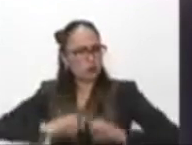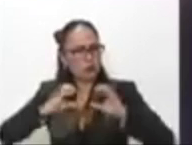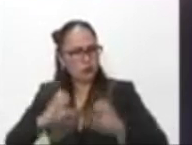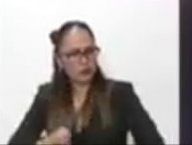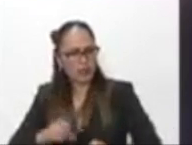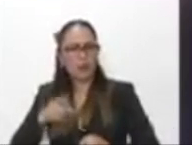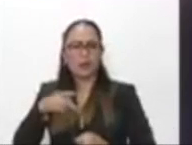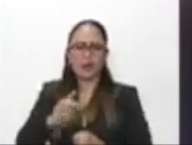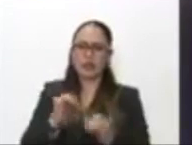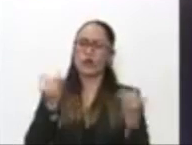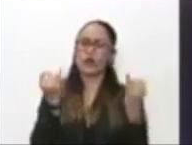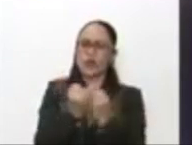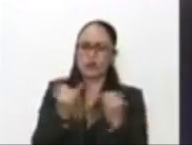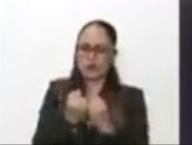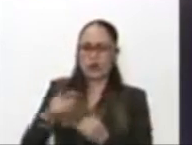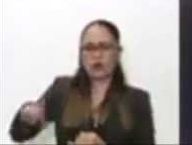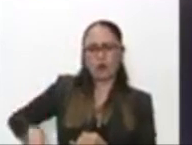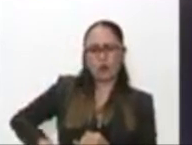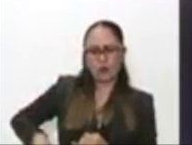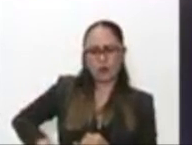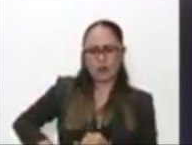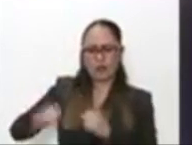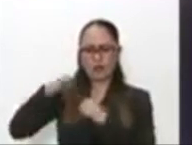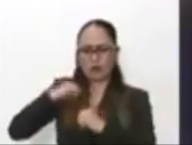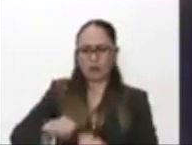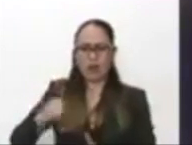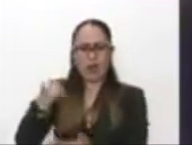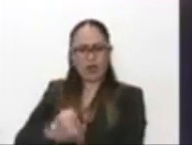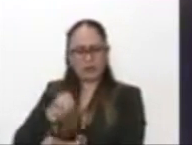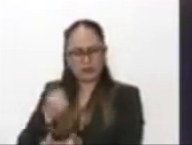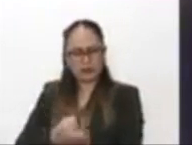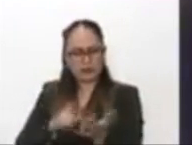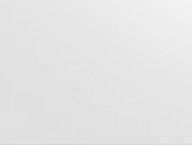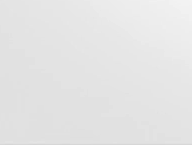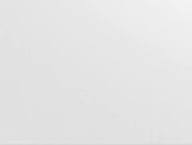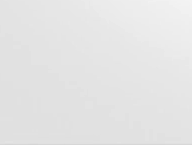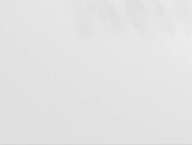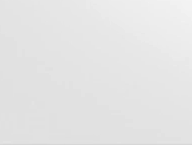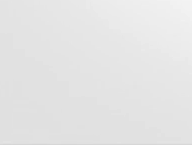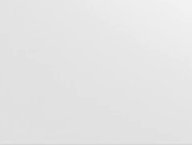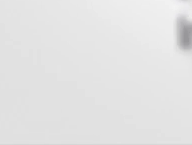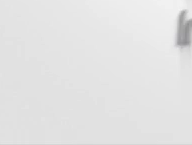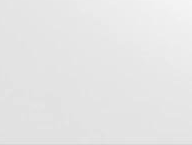para exigir a las autoridades la garantía de sus derechos fundamentales